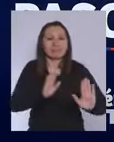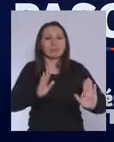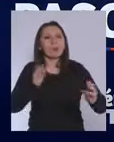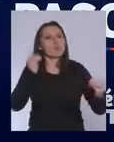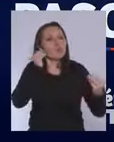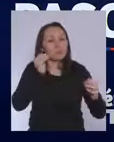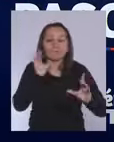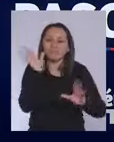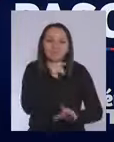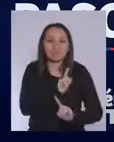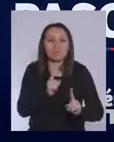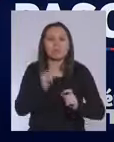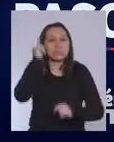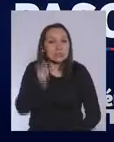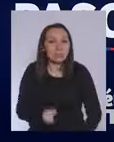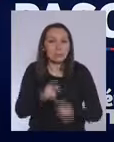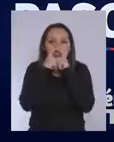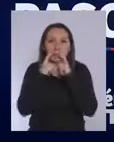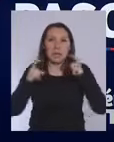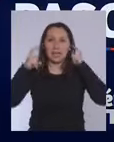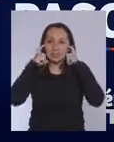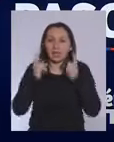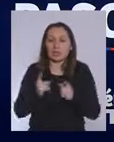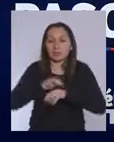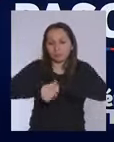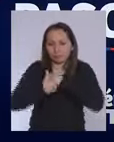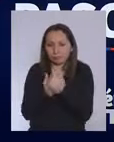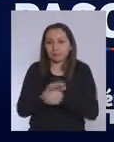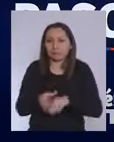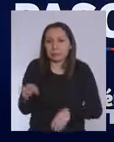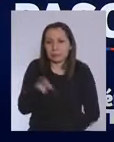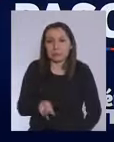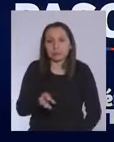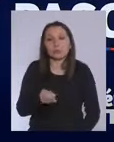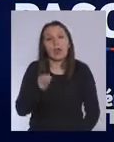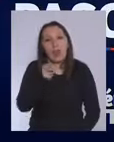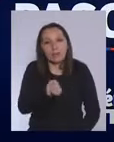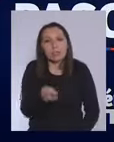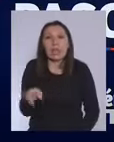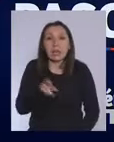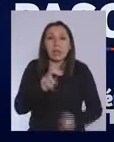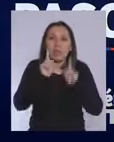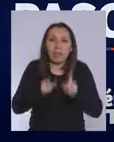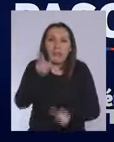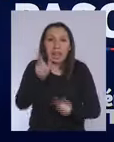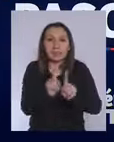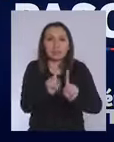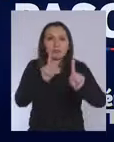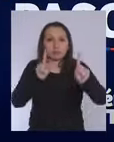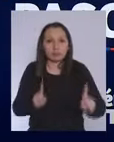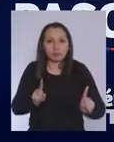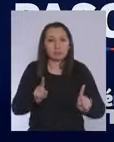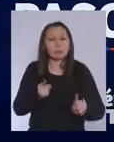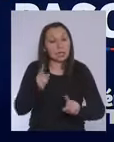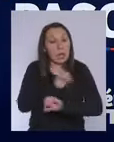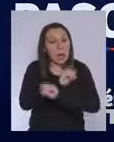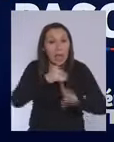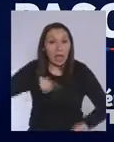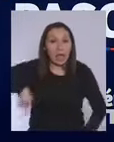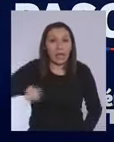besos están ocupando mascarillas están lavándose las manos y tenemos que insistir en el distanciamiento físico pero tenemos que tenerlo claro